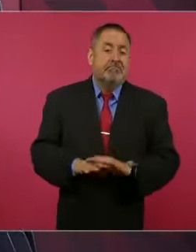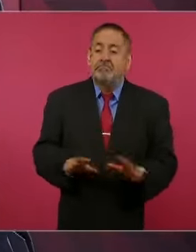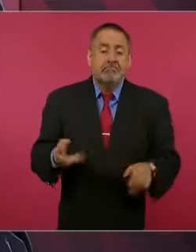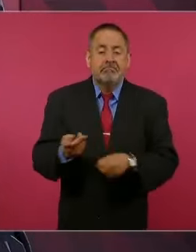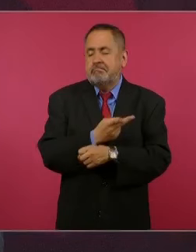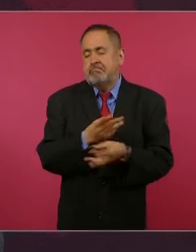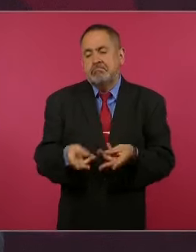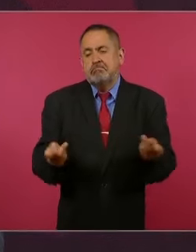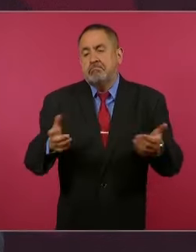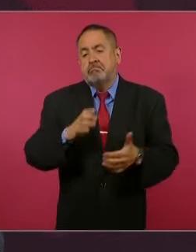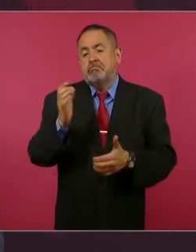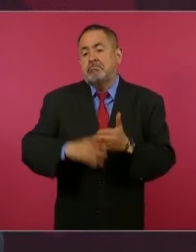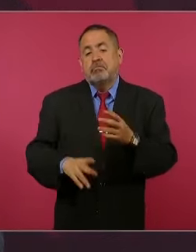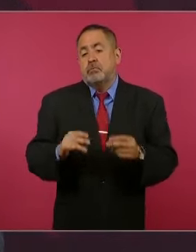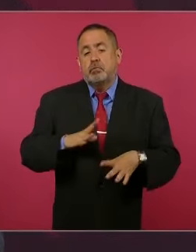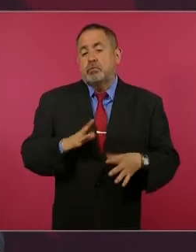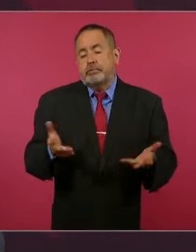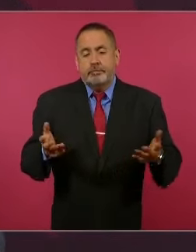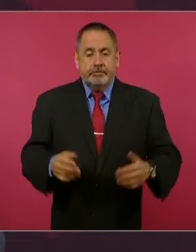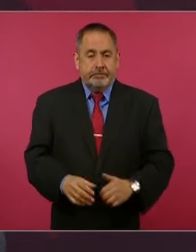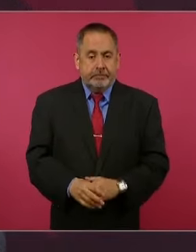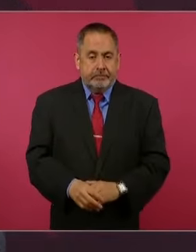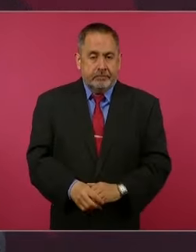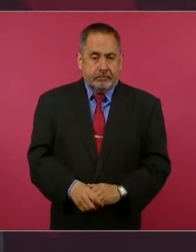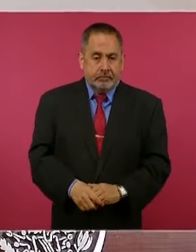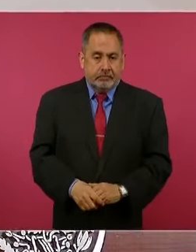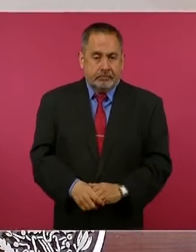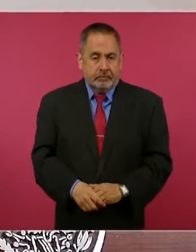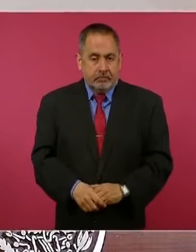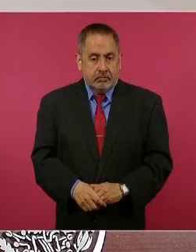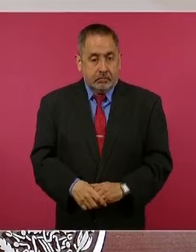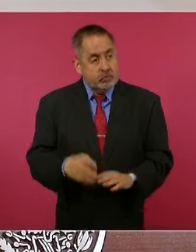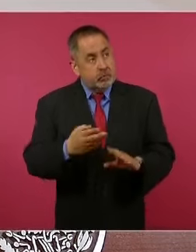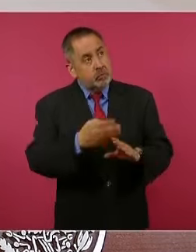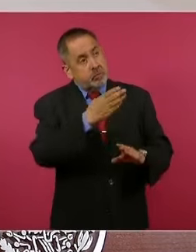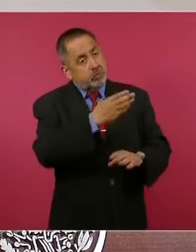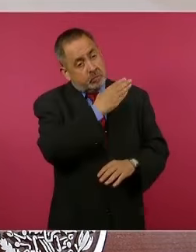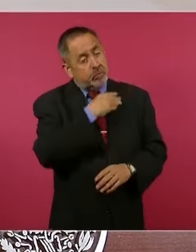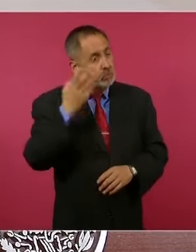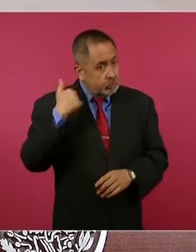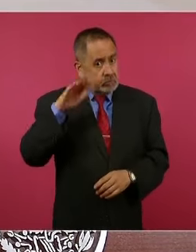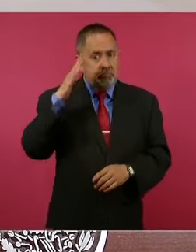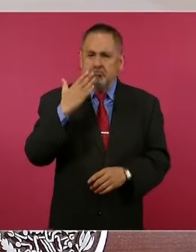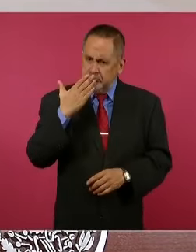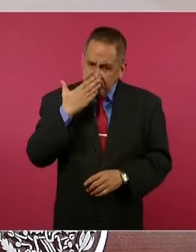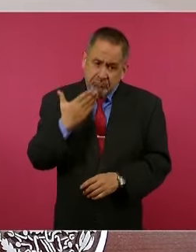de esos eran muy buenos esos